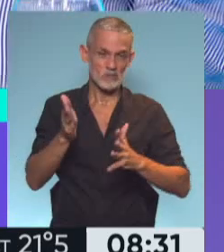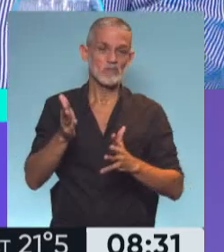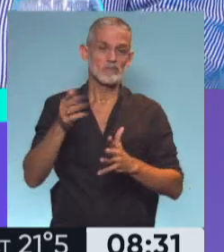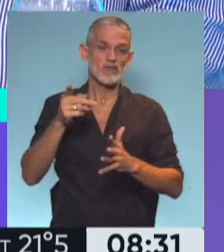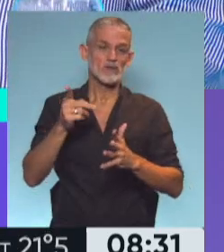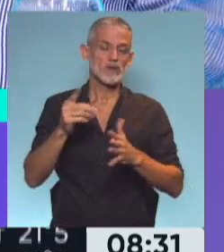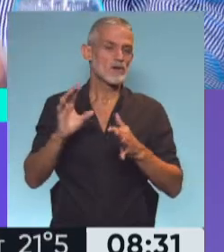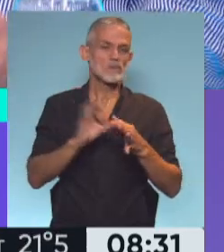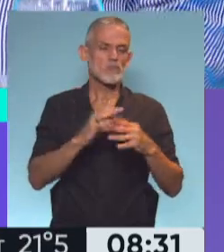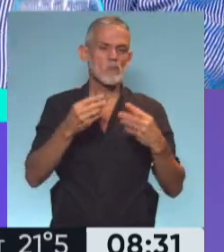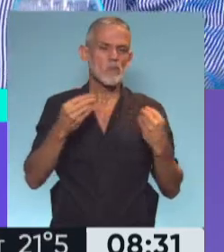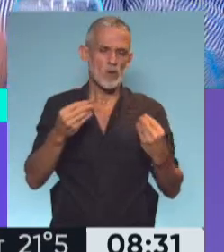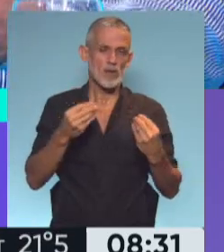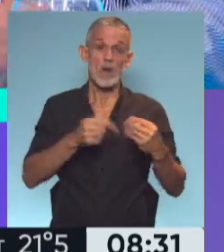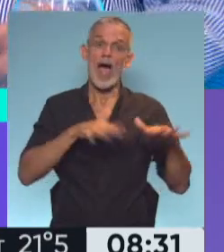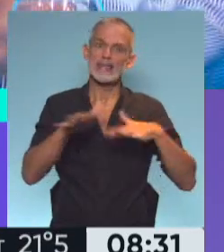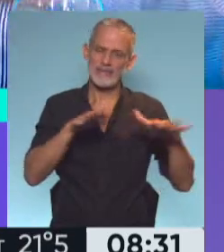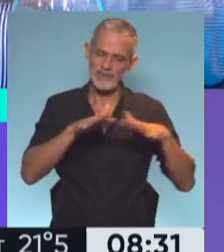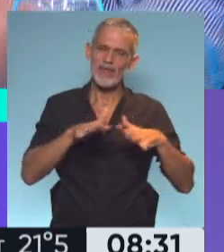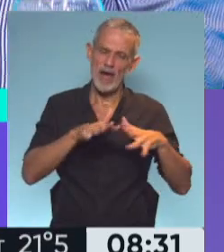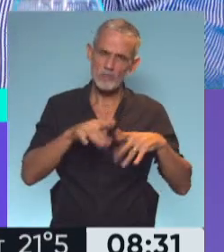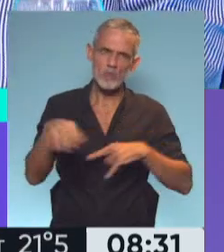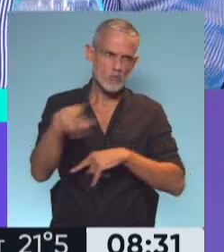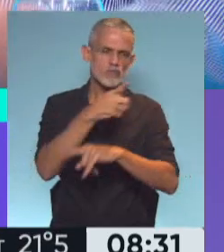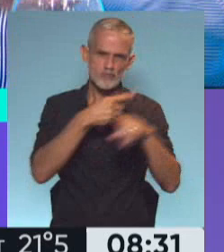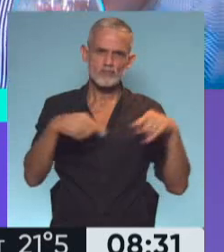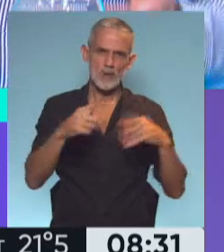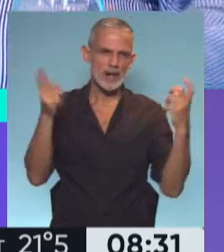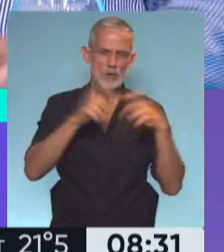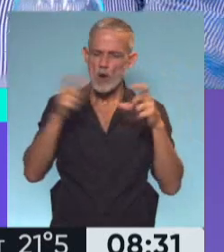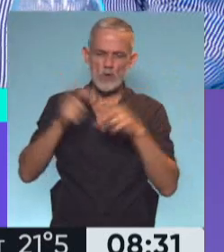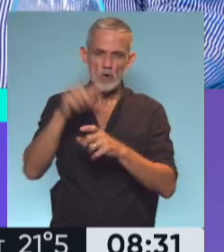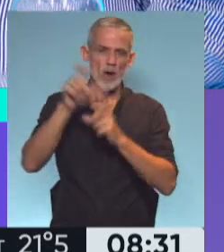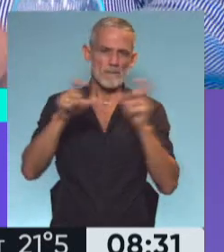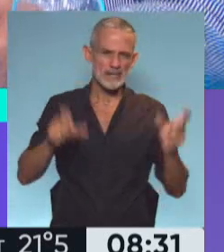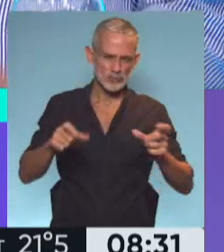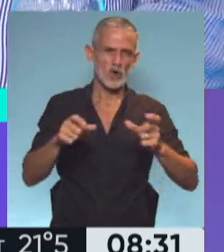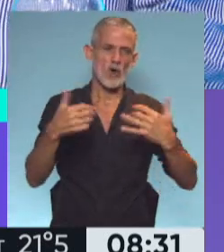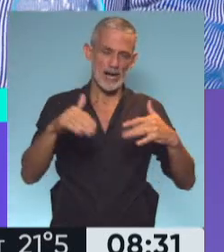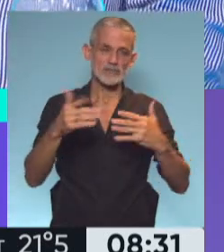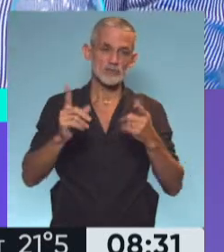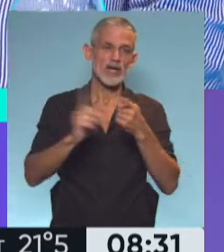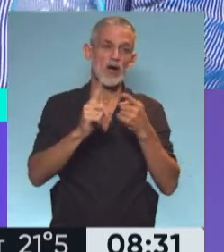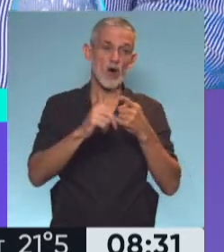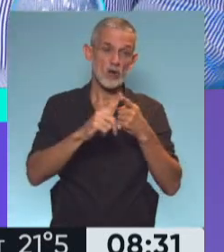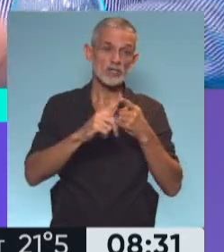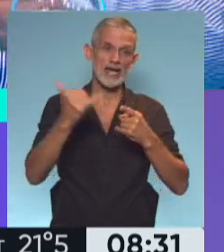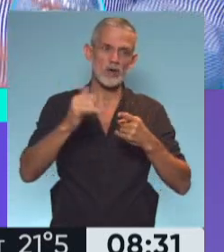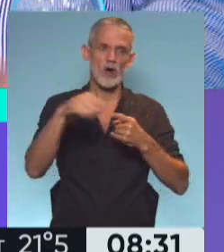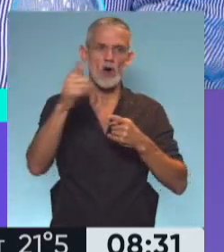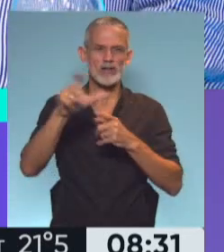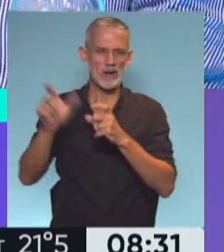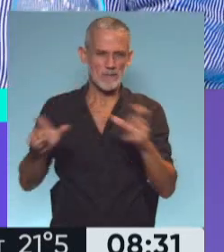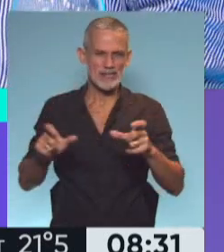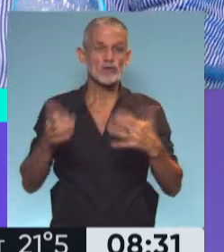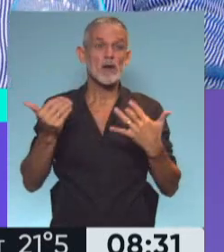esté relacionado con la gran actividad que él hace en términos de reunirse con personas y entonces está más en contacto con otras personas que